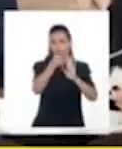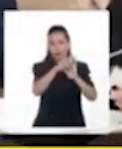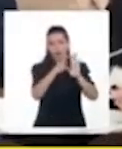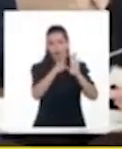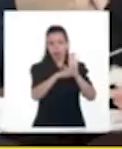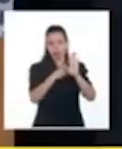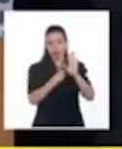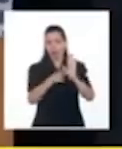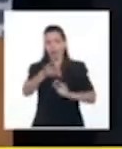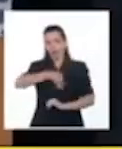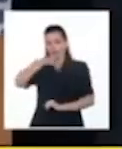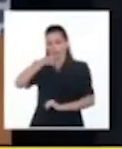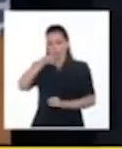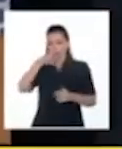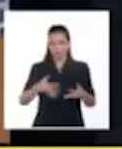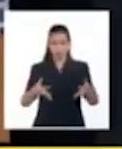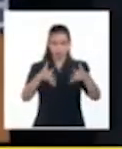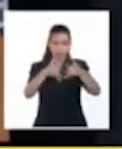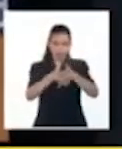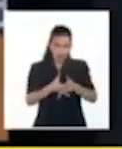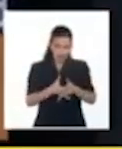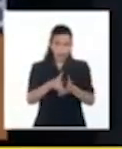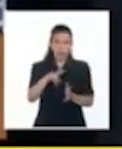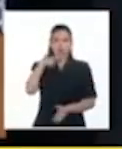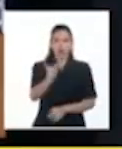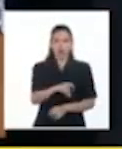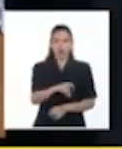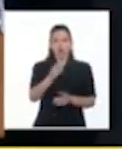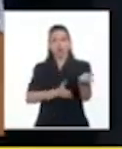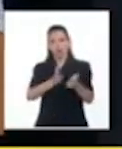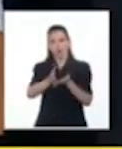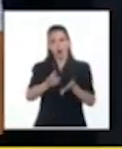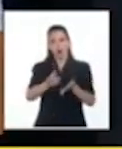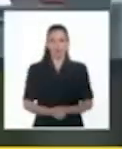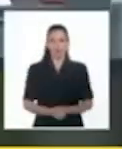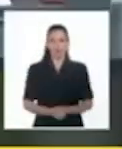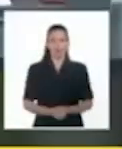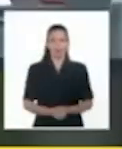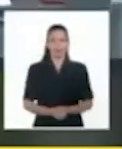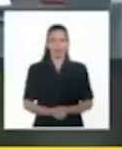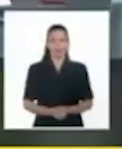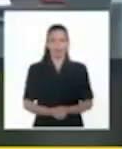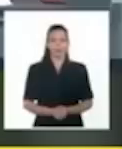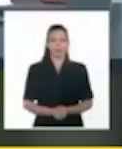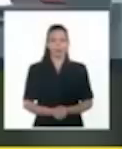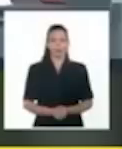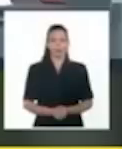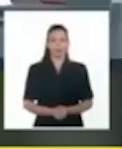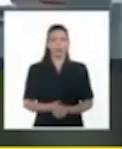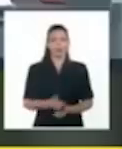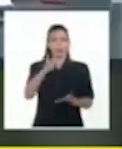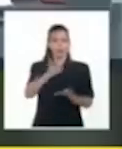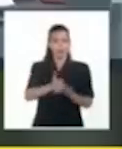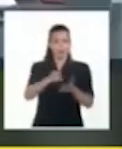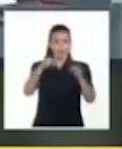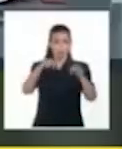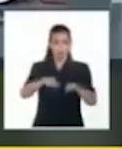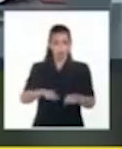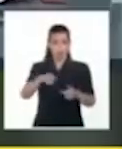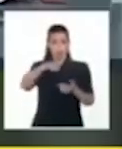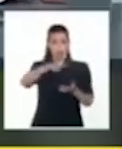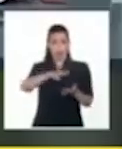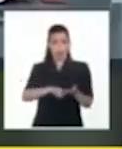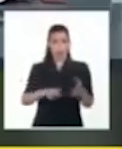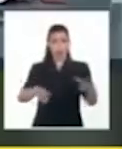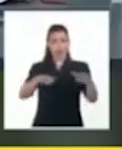bilateral y multilateral, Rusia no abandonará a sus amigos. ¿Qué te dijo este reportaje? ¿Cuál fue el mensaje que te